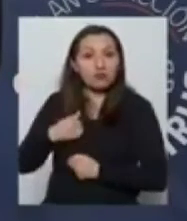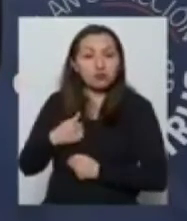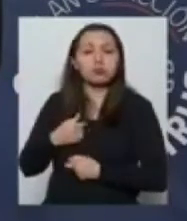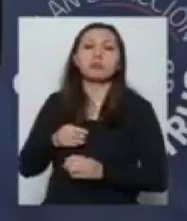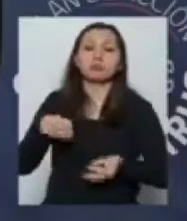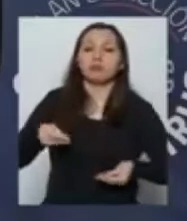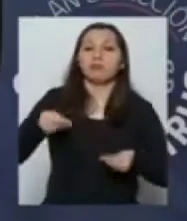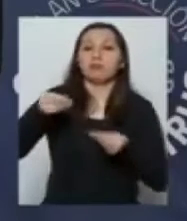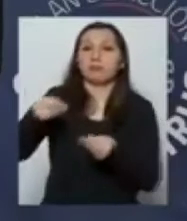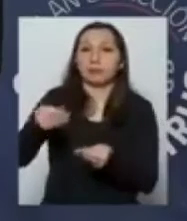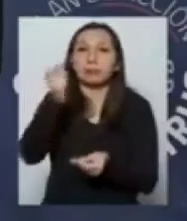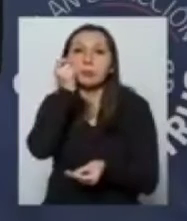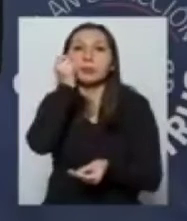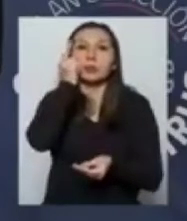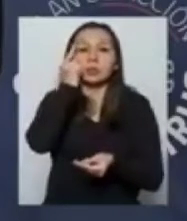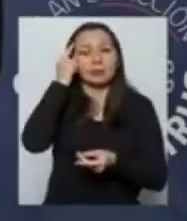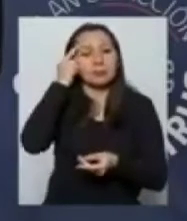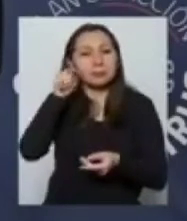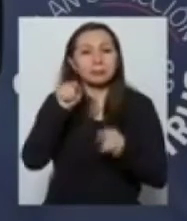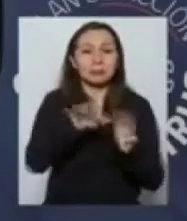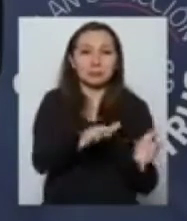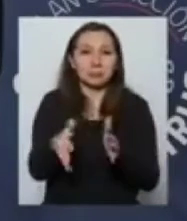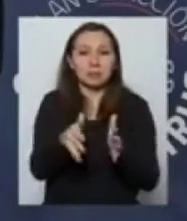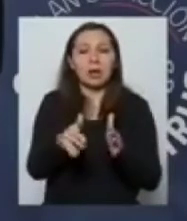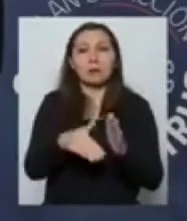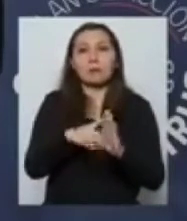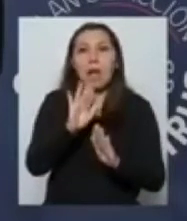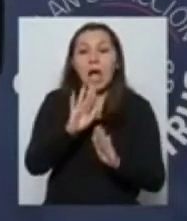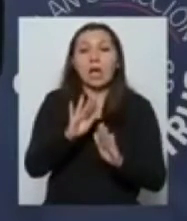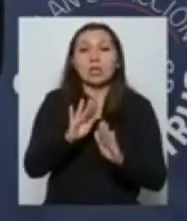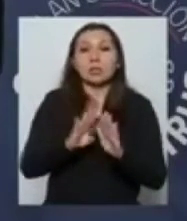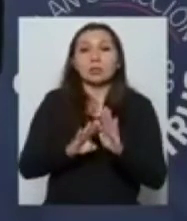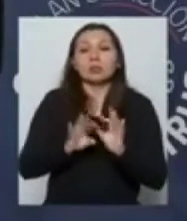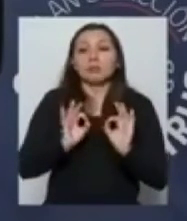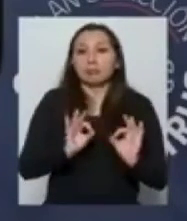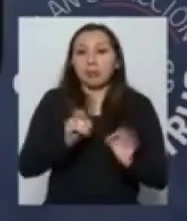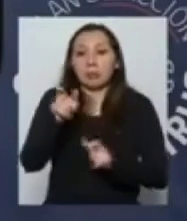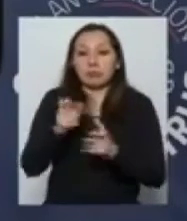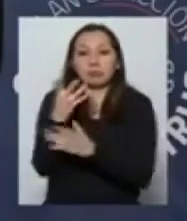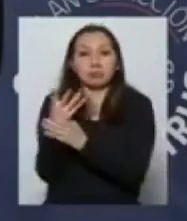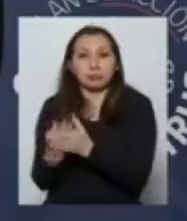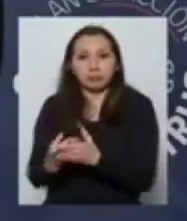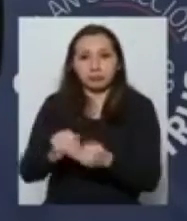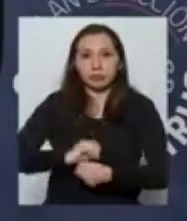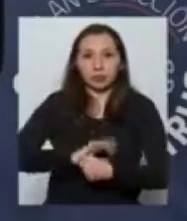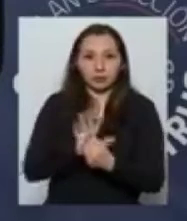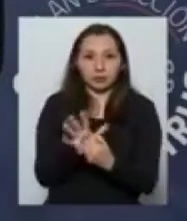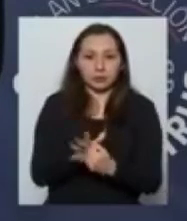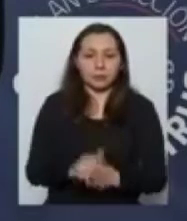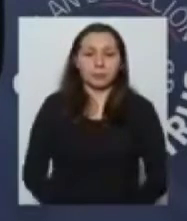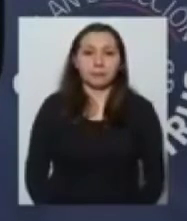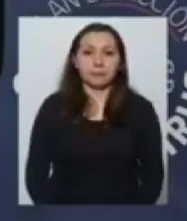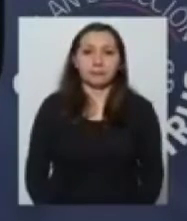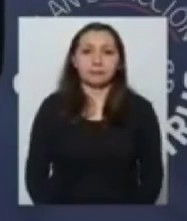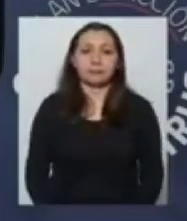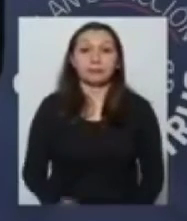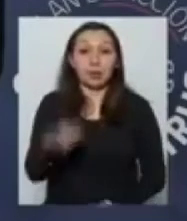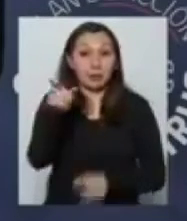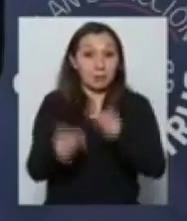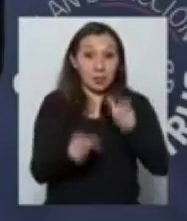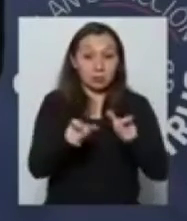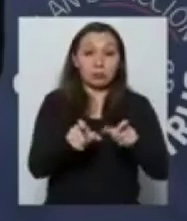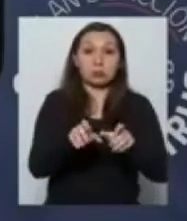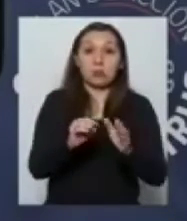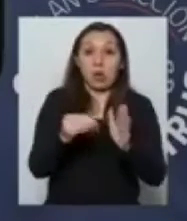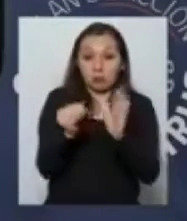por coronavirus y que estimamos ya superó su condición. Los casos